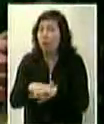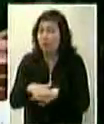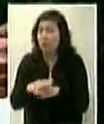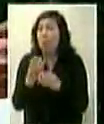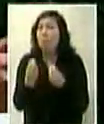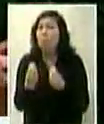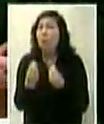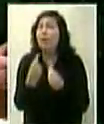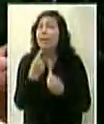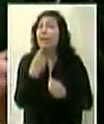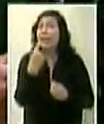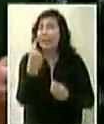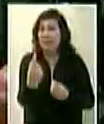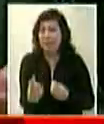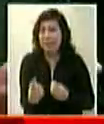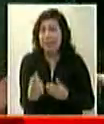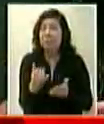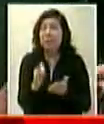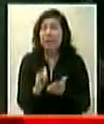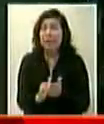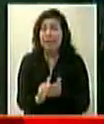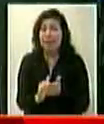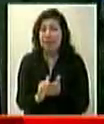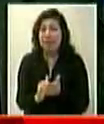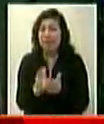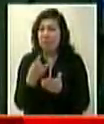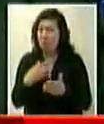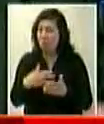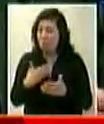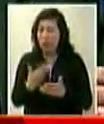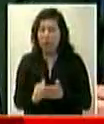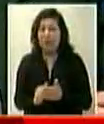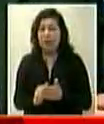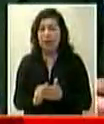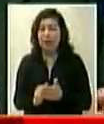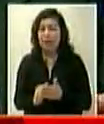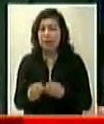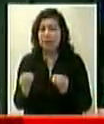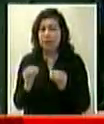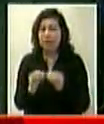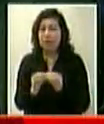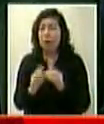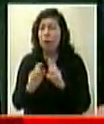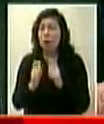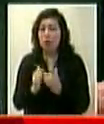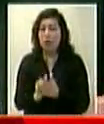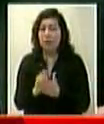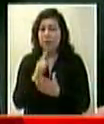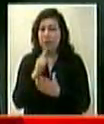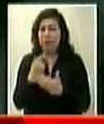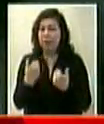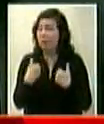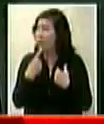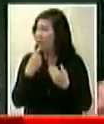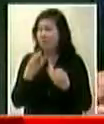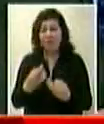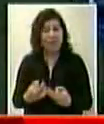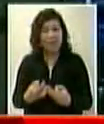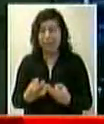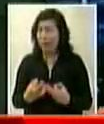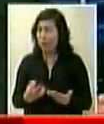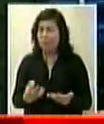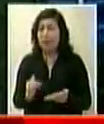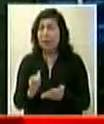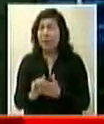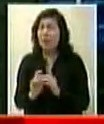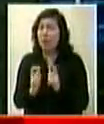porque lo que se está diciendo es que estos gestores podrían estar reemplazando a los congresistas y esto no es verdad. Tan es así